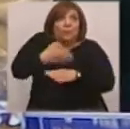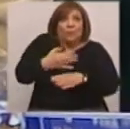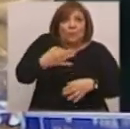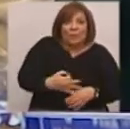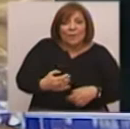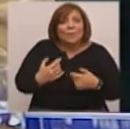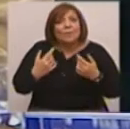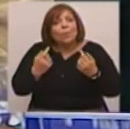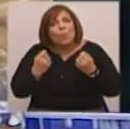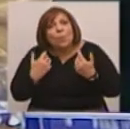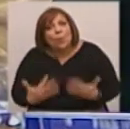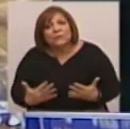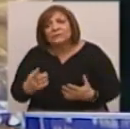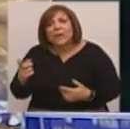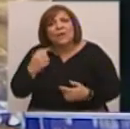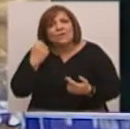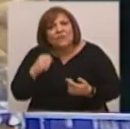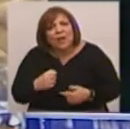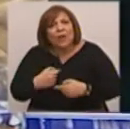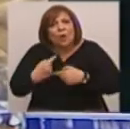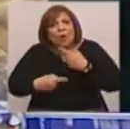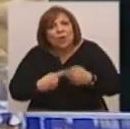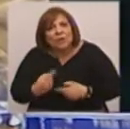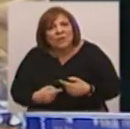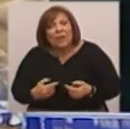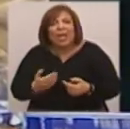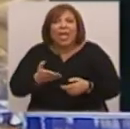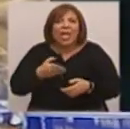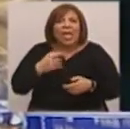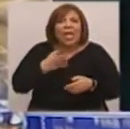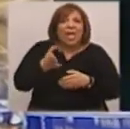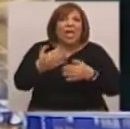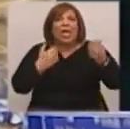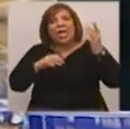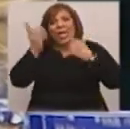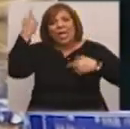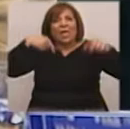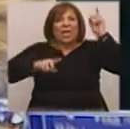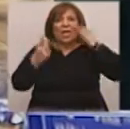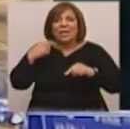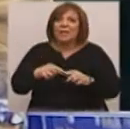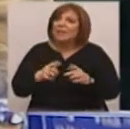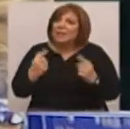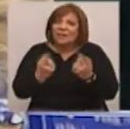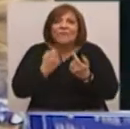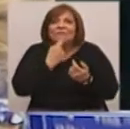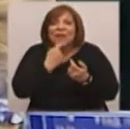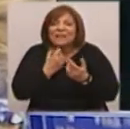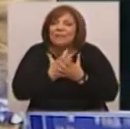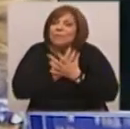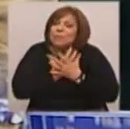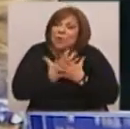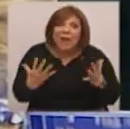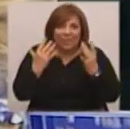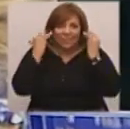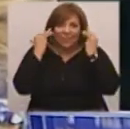el hábito y después la continuidad. Entonces, no encontrás la. Creemos que es una gran falta de educación también que hay